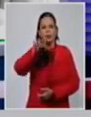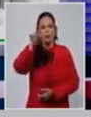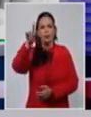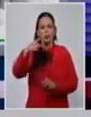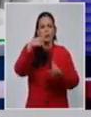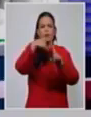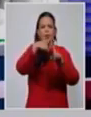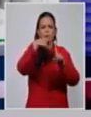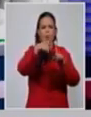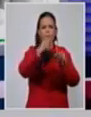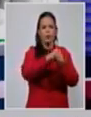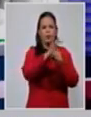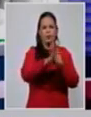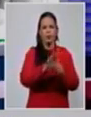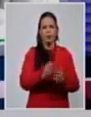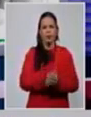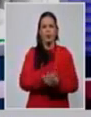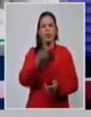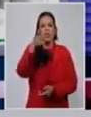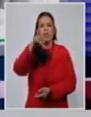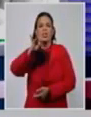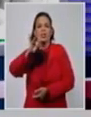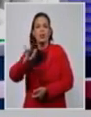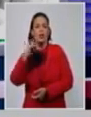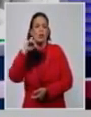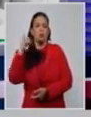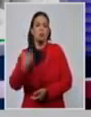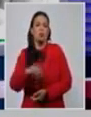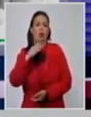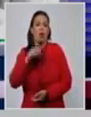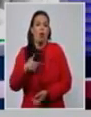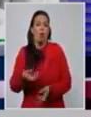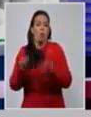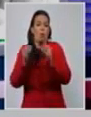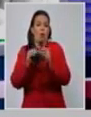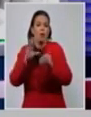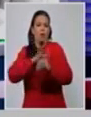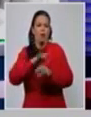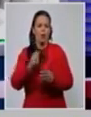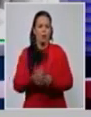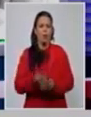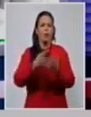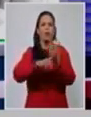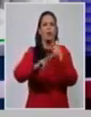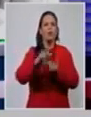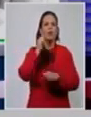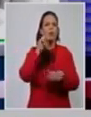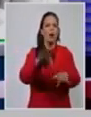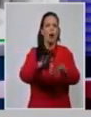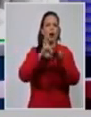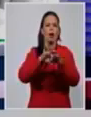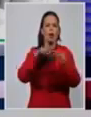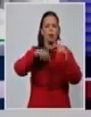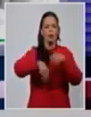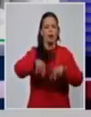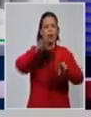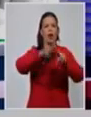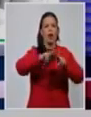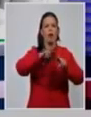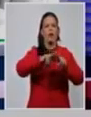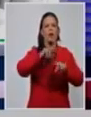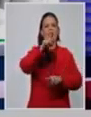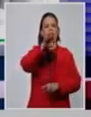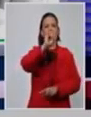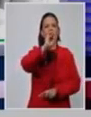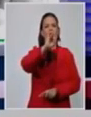general, 17 sin fuente de infección. Las provincias hoy con mayores cifras de contagio, La Habana con 170,